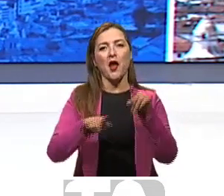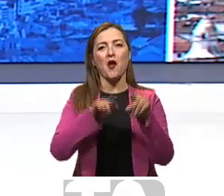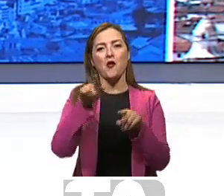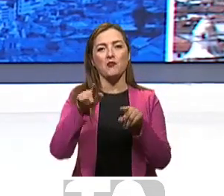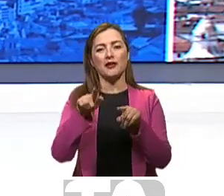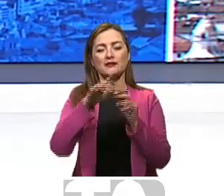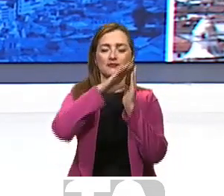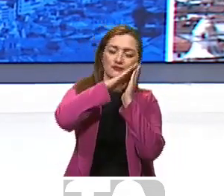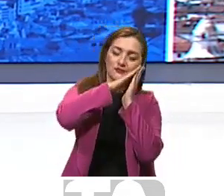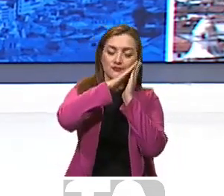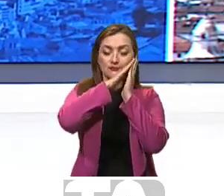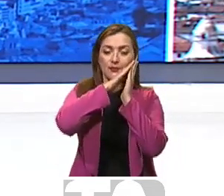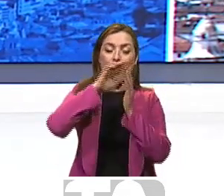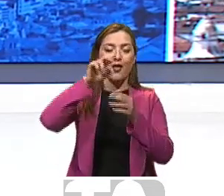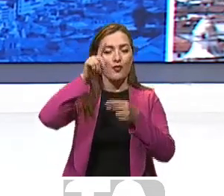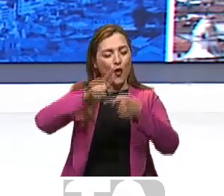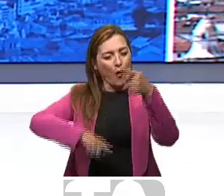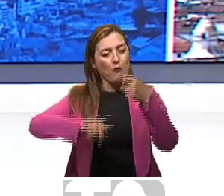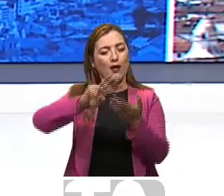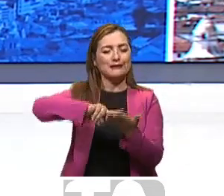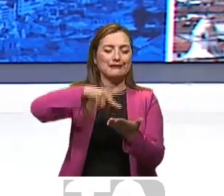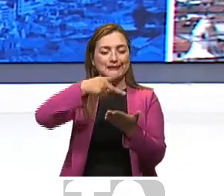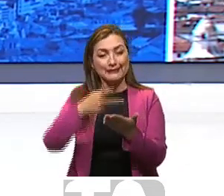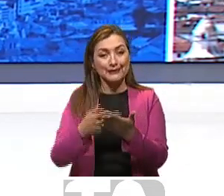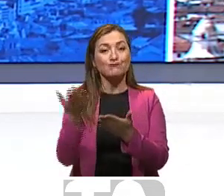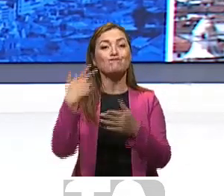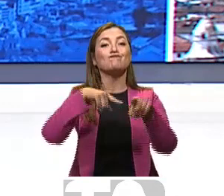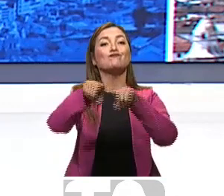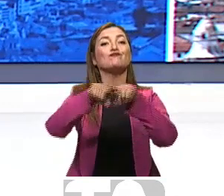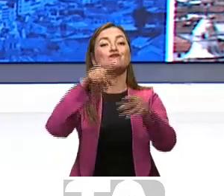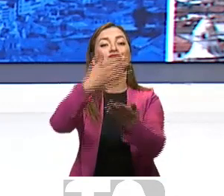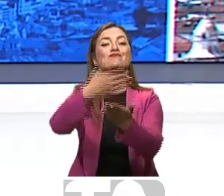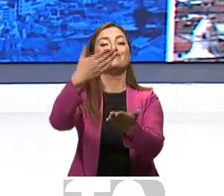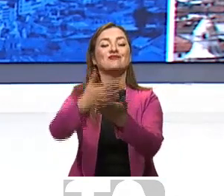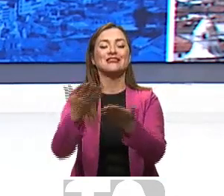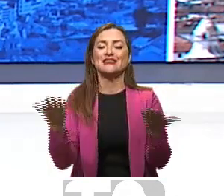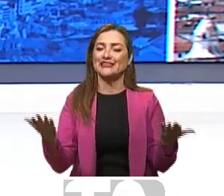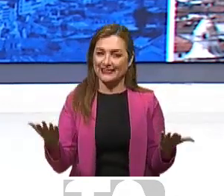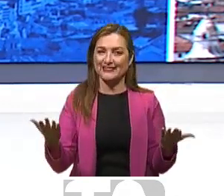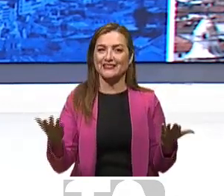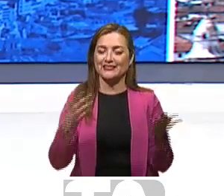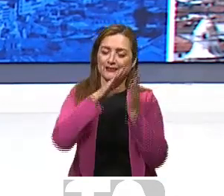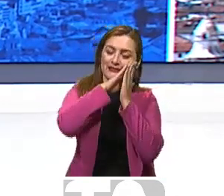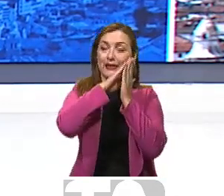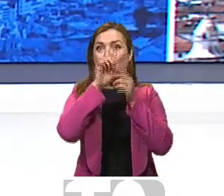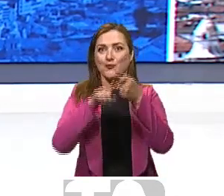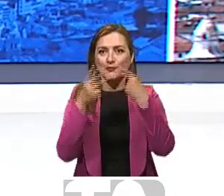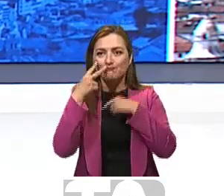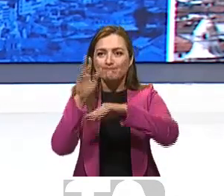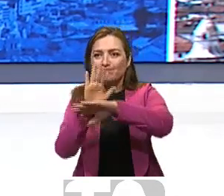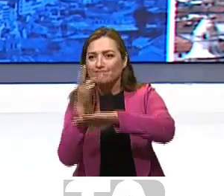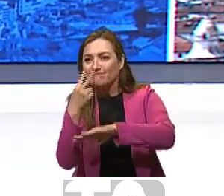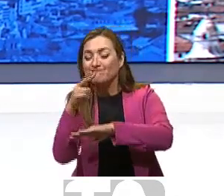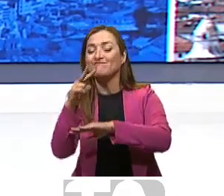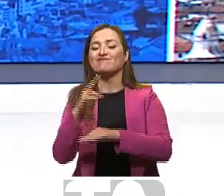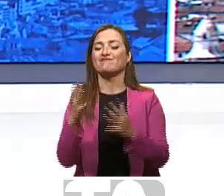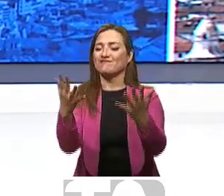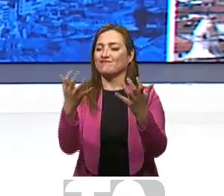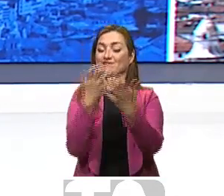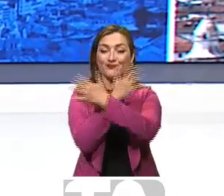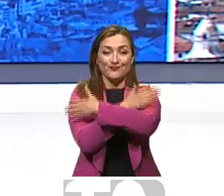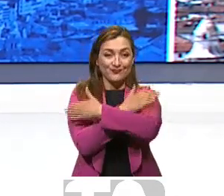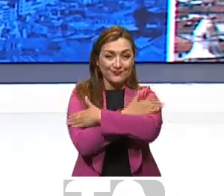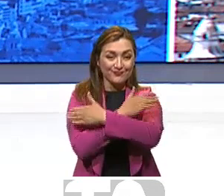mala noche, porque no se perdieron seguro la gran final de MasterChef. Así que desde aquí queremos nosotros, por supuesto, felicitar